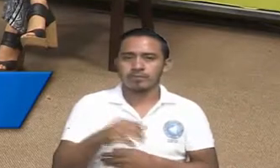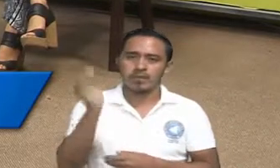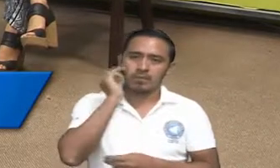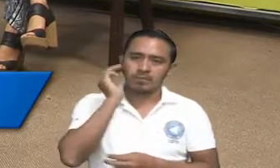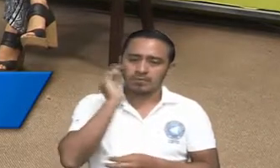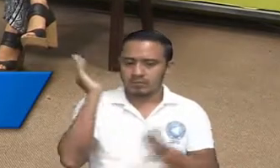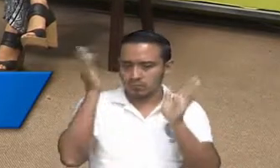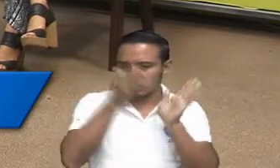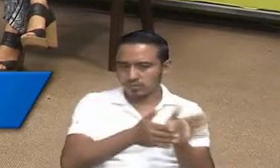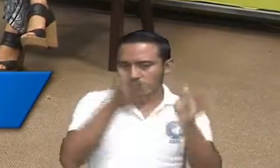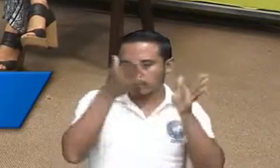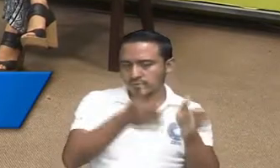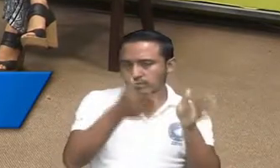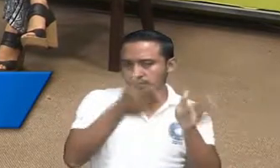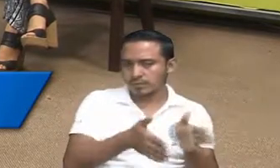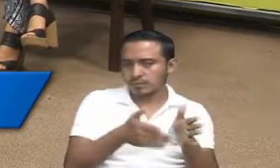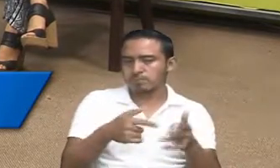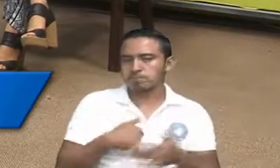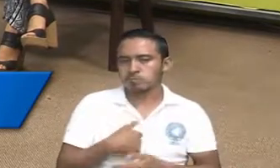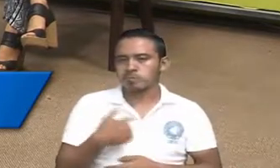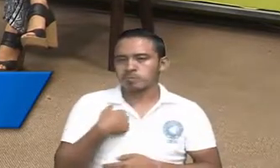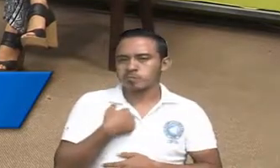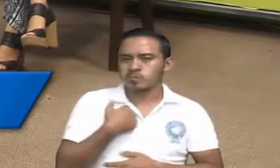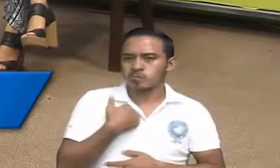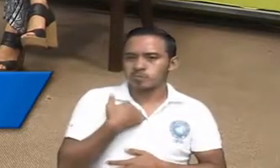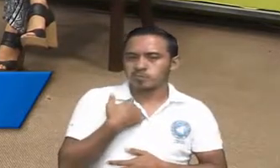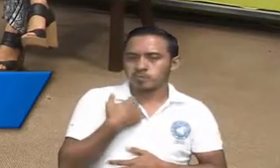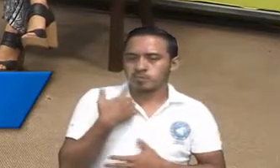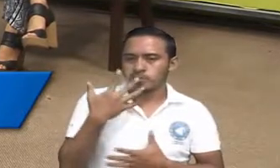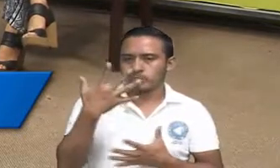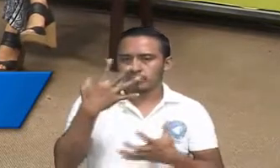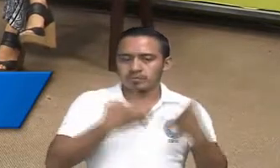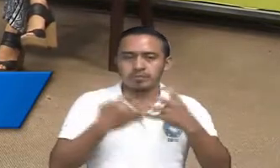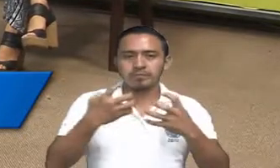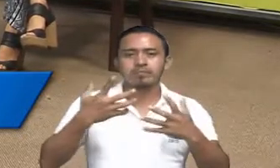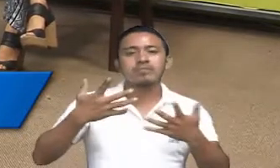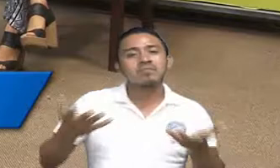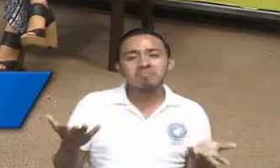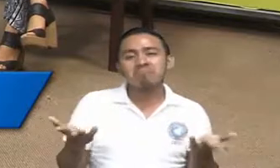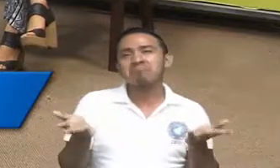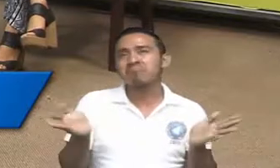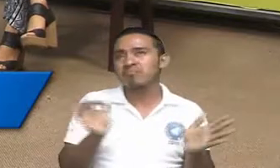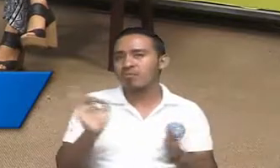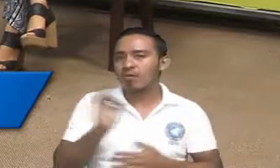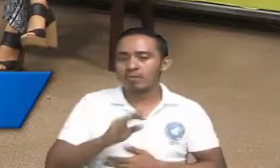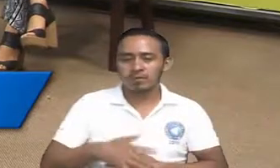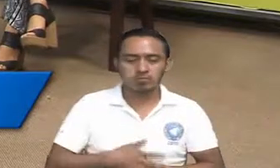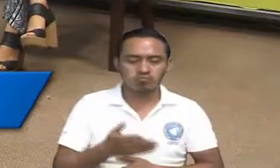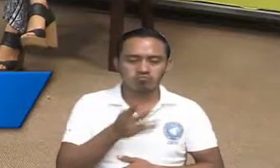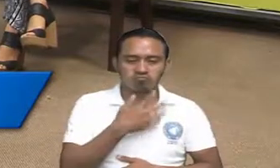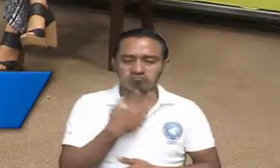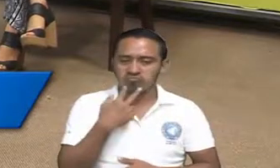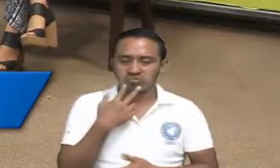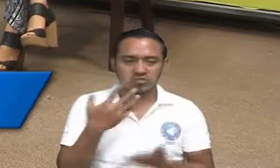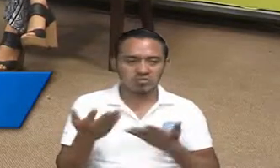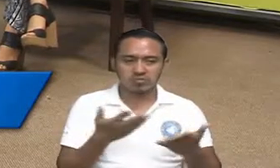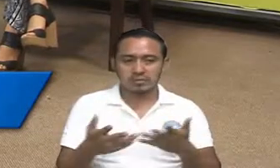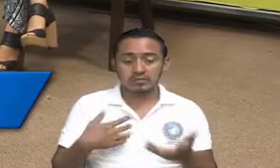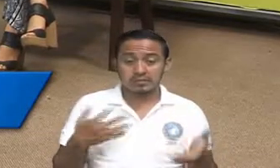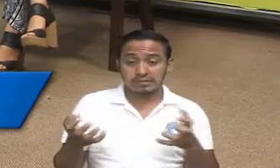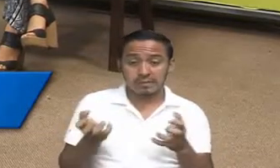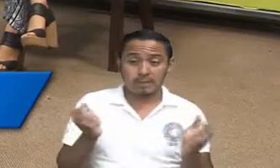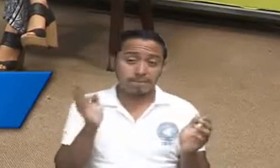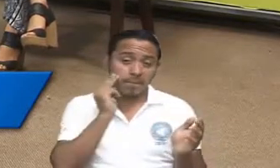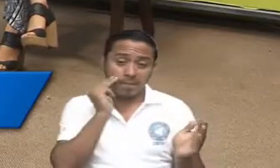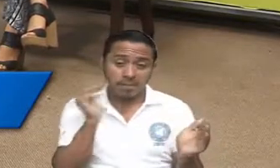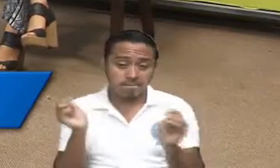tiene preferencias hacia otro. Entonces yo demuestro algún tipo de conducta o actitudes de desconfianza, o de que yo quiero estar cerca de mi mamá,